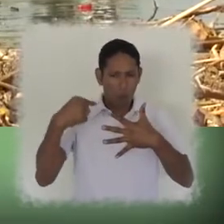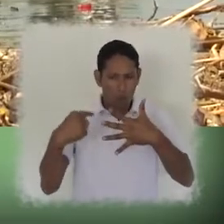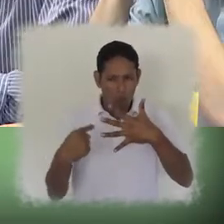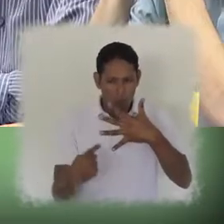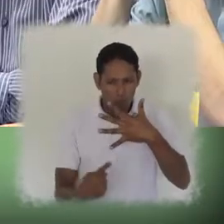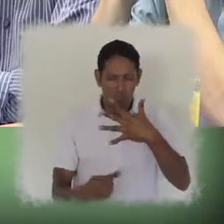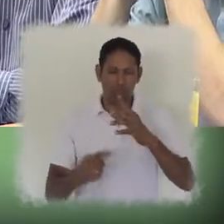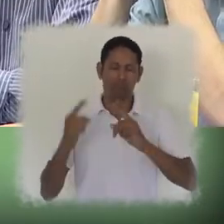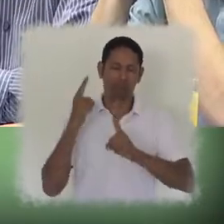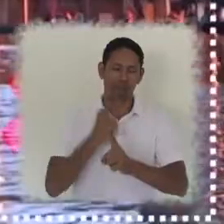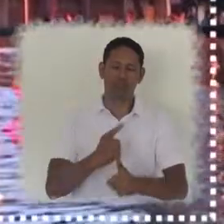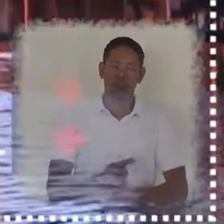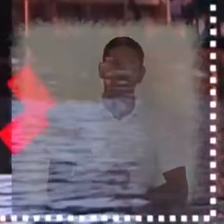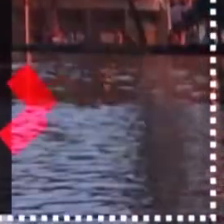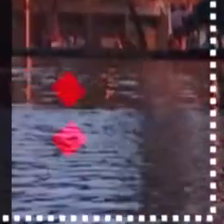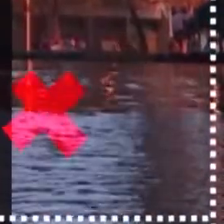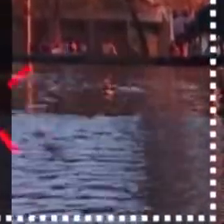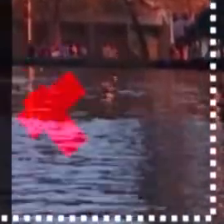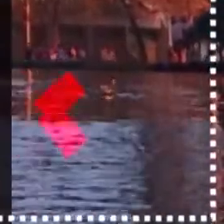y responsabilidad.